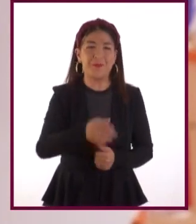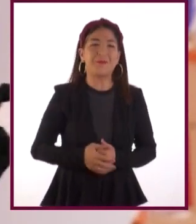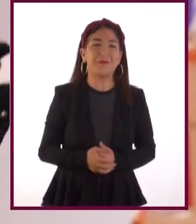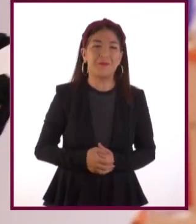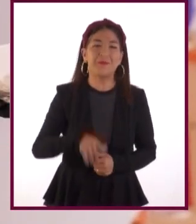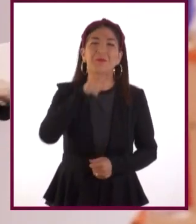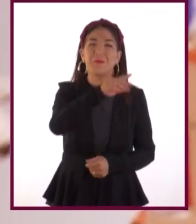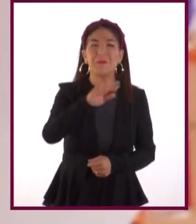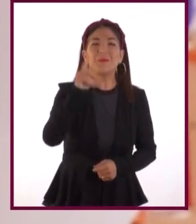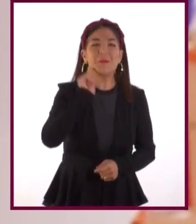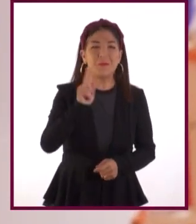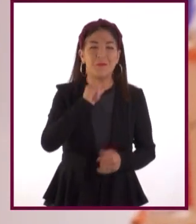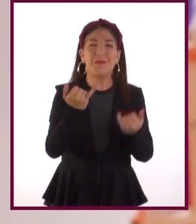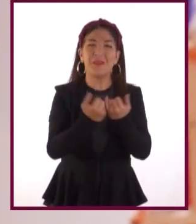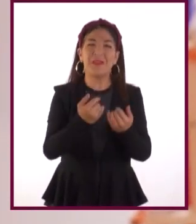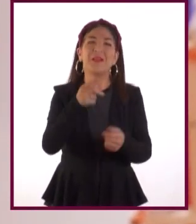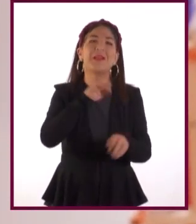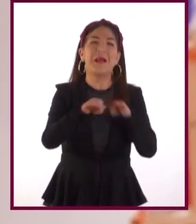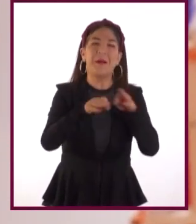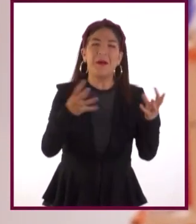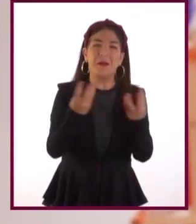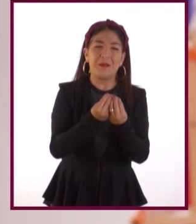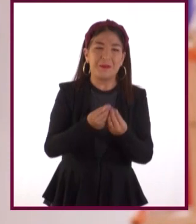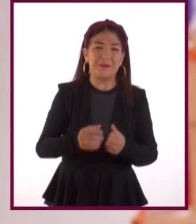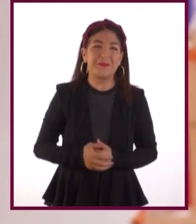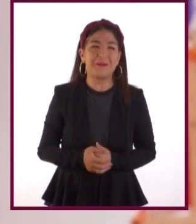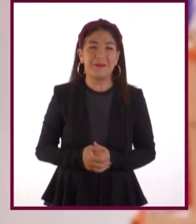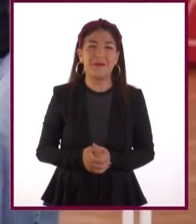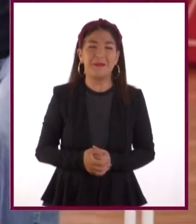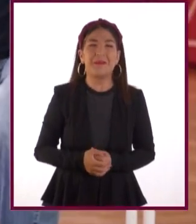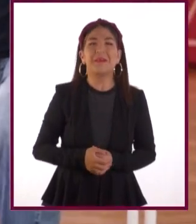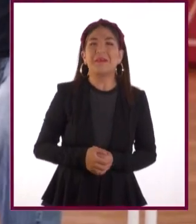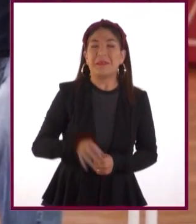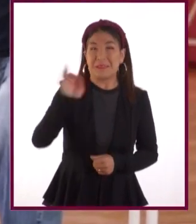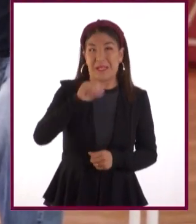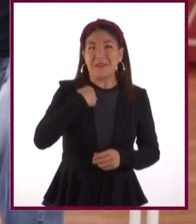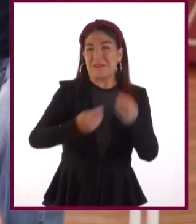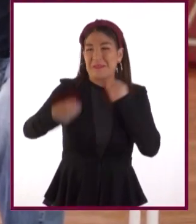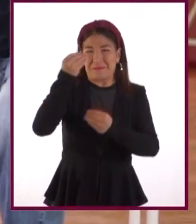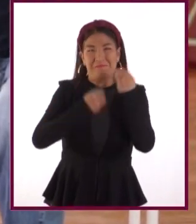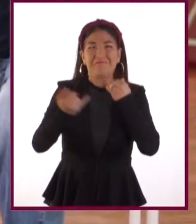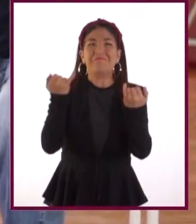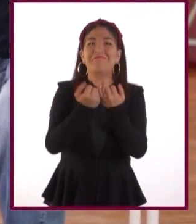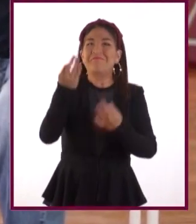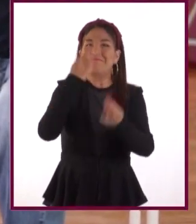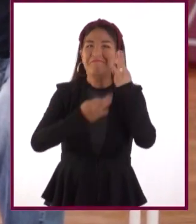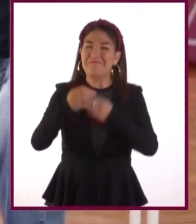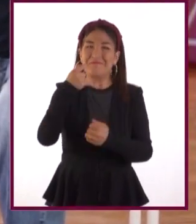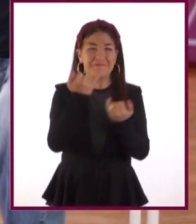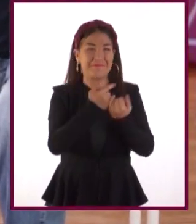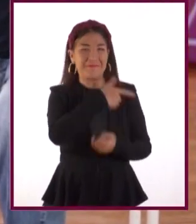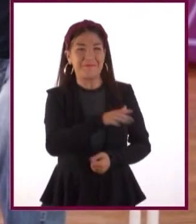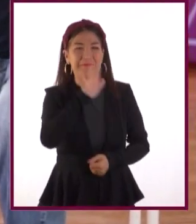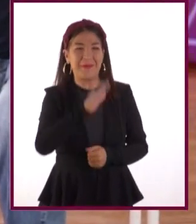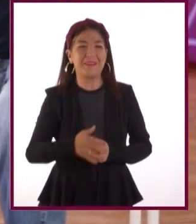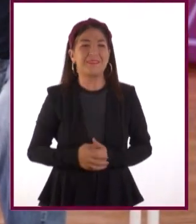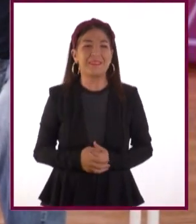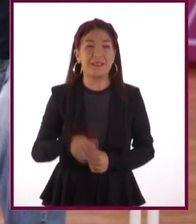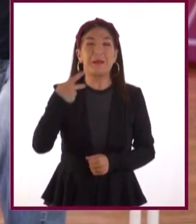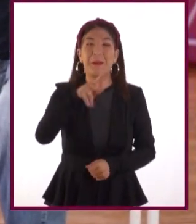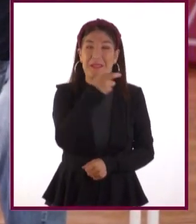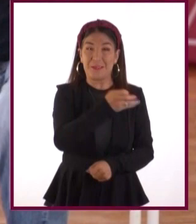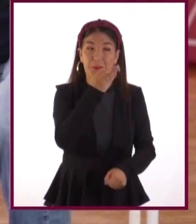estuvieron su padre, Lord Byron, y su colega Charles Babbage. Podría buscar un traje victoriano y actuar de alguno de ellos, ¿no